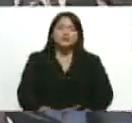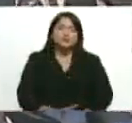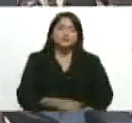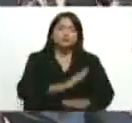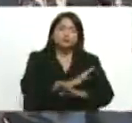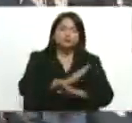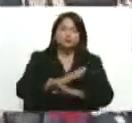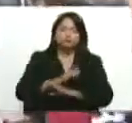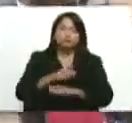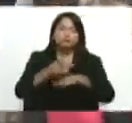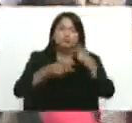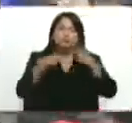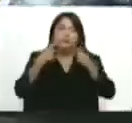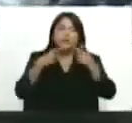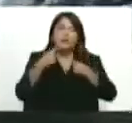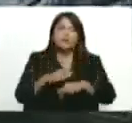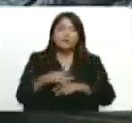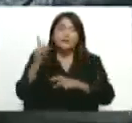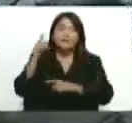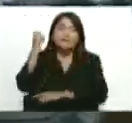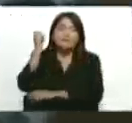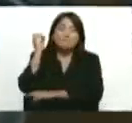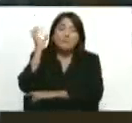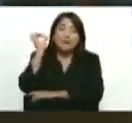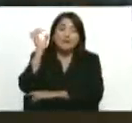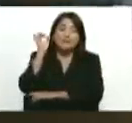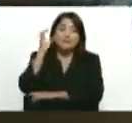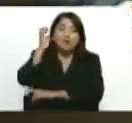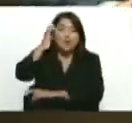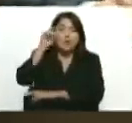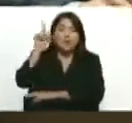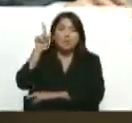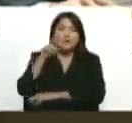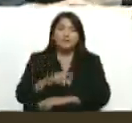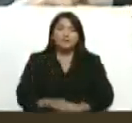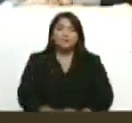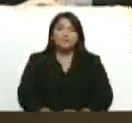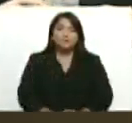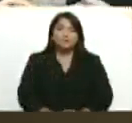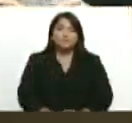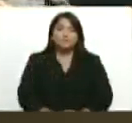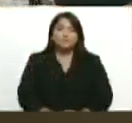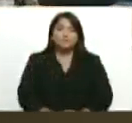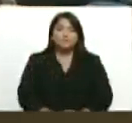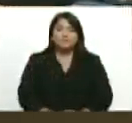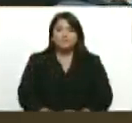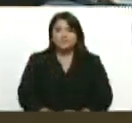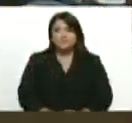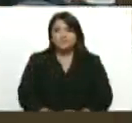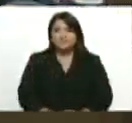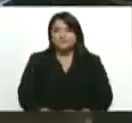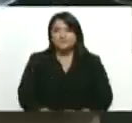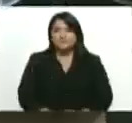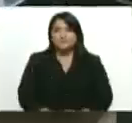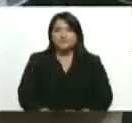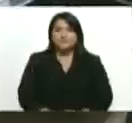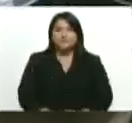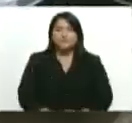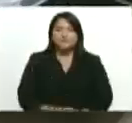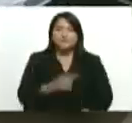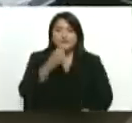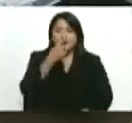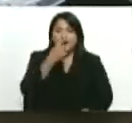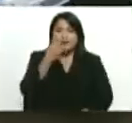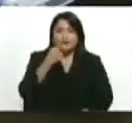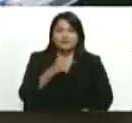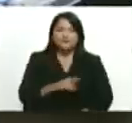en Venezuela impulsadas por el Parlamento Europeo. Esto de acuerdo a un debate que se dio en el seno europeo el día